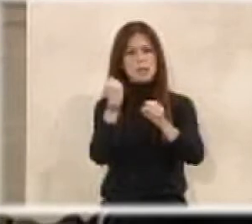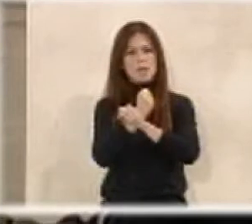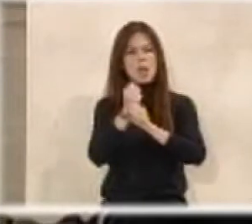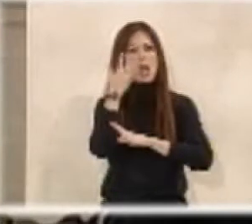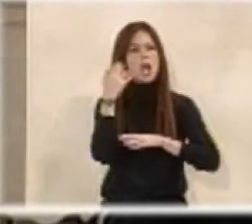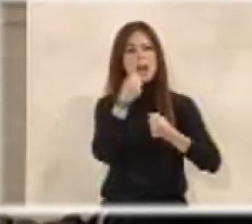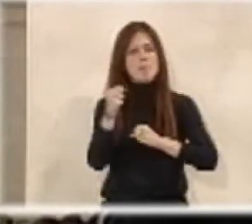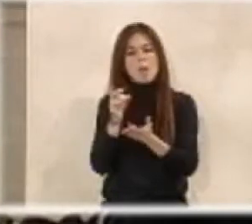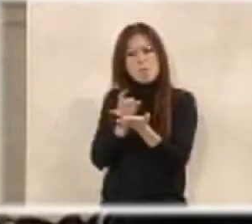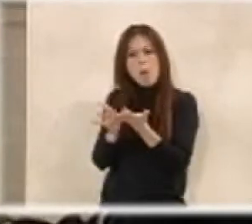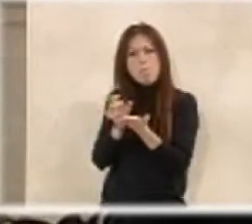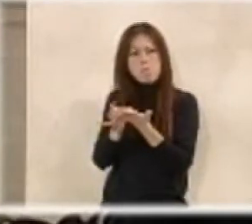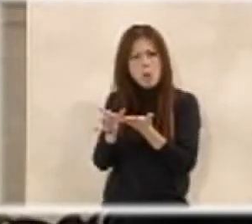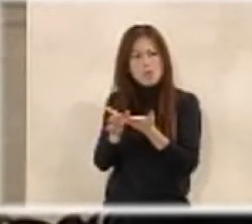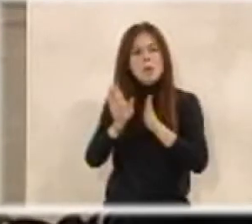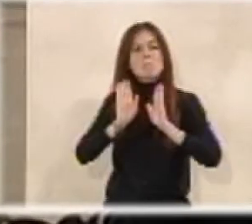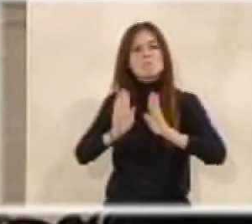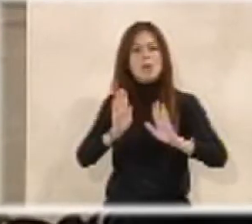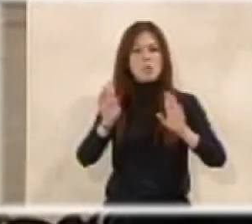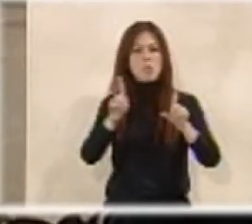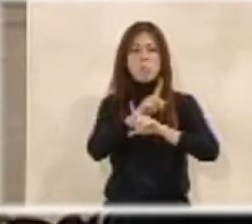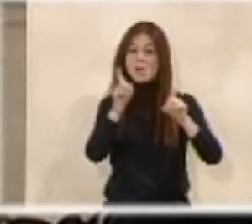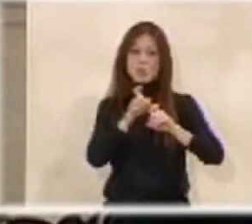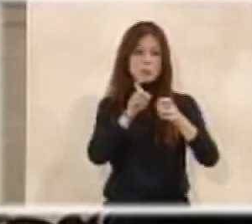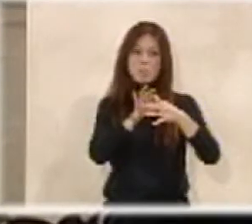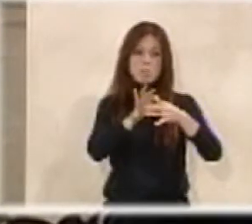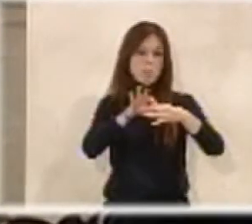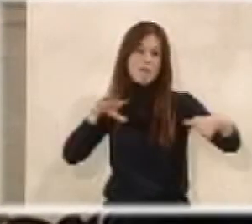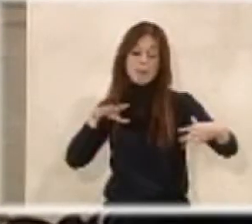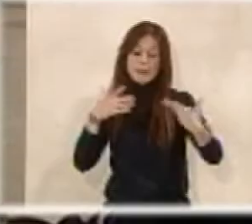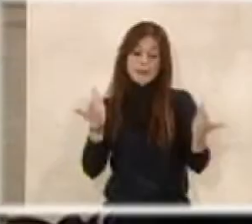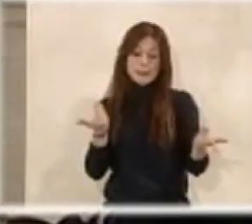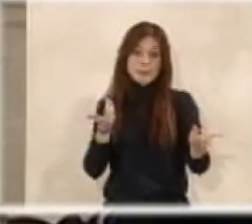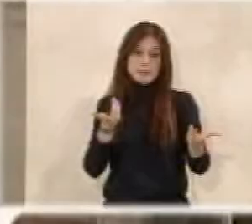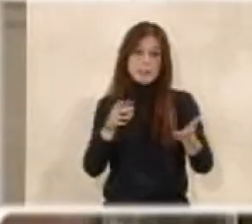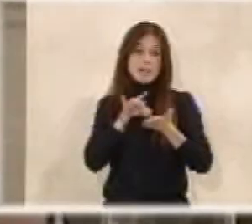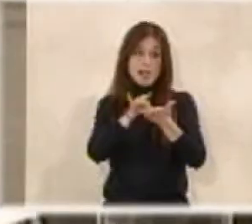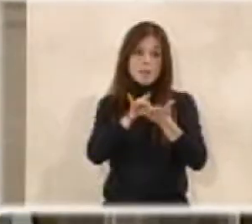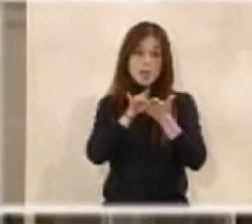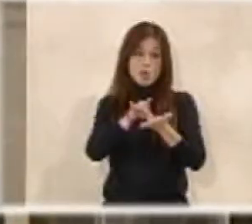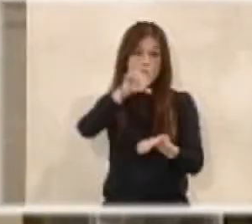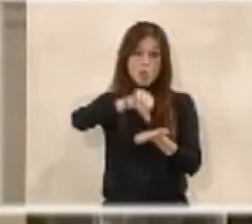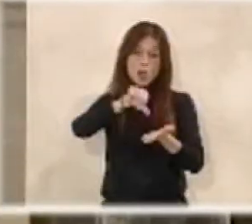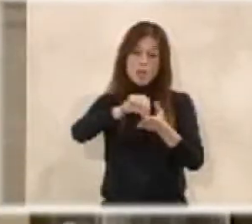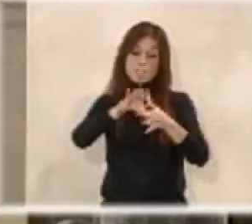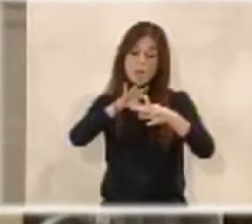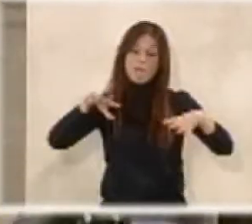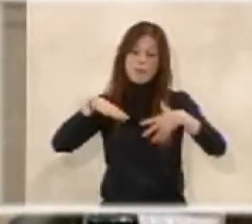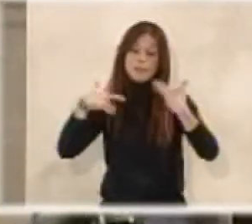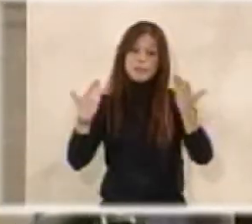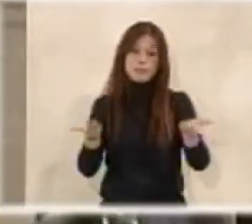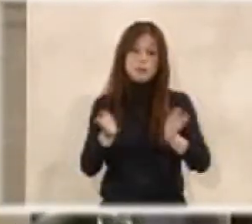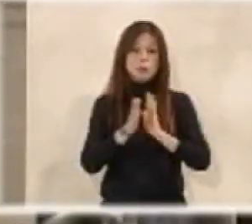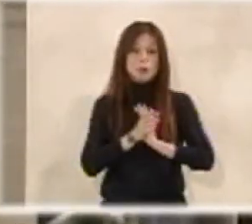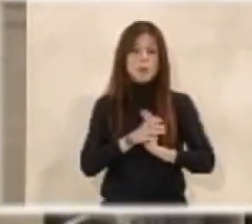Limpieza Despedidos, pero que son preguntas que no tienen relación directa con servicios municipales e incumplen